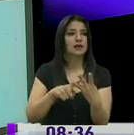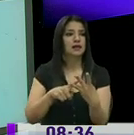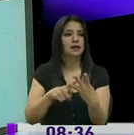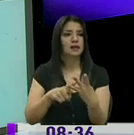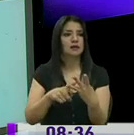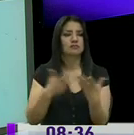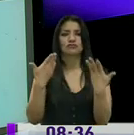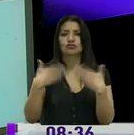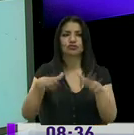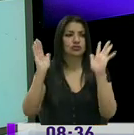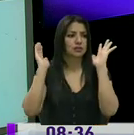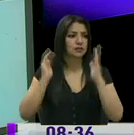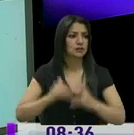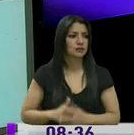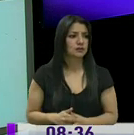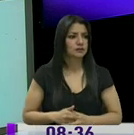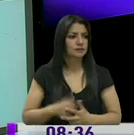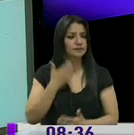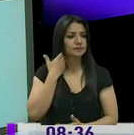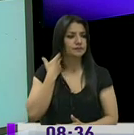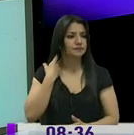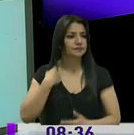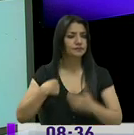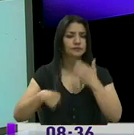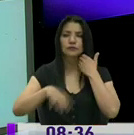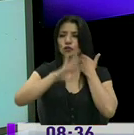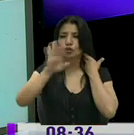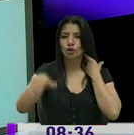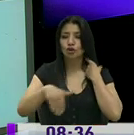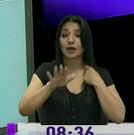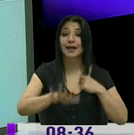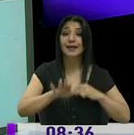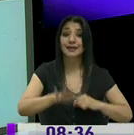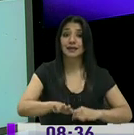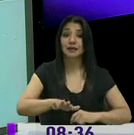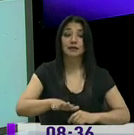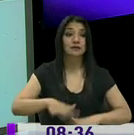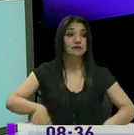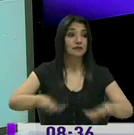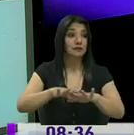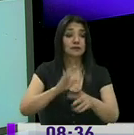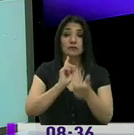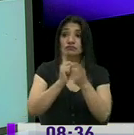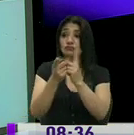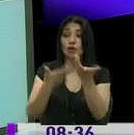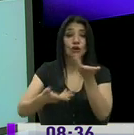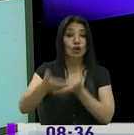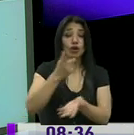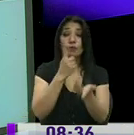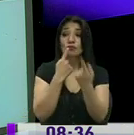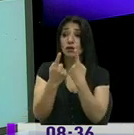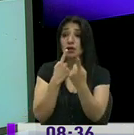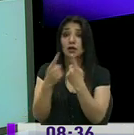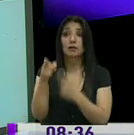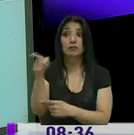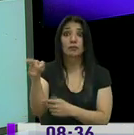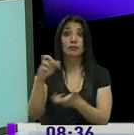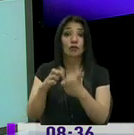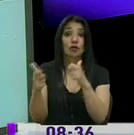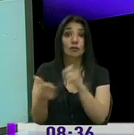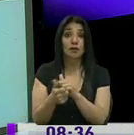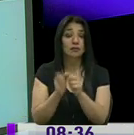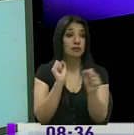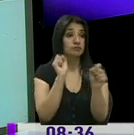sé todos los que conformamos nuestra ciudadela comunicarnos entonces el reto que el evento tiene un problema y